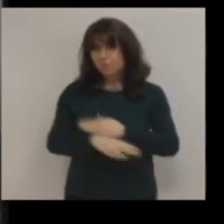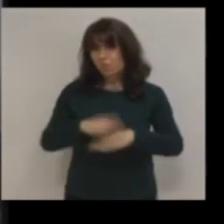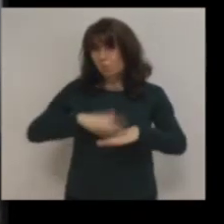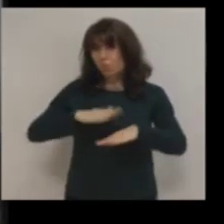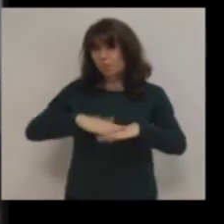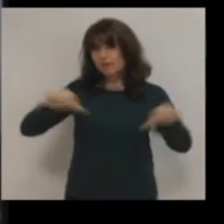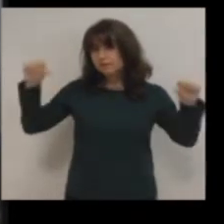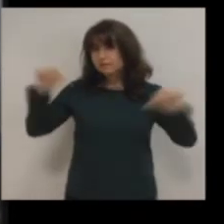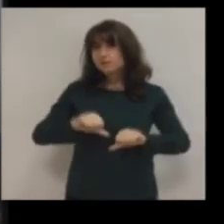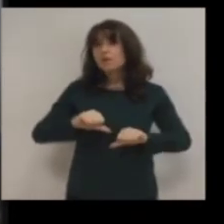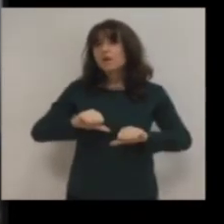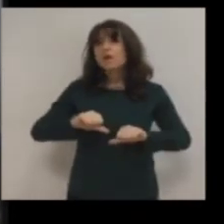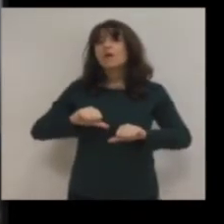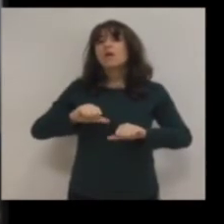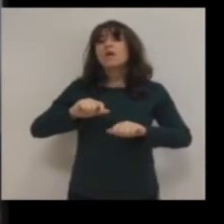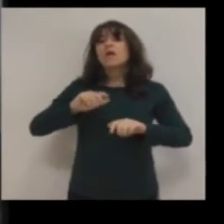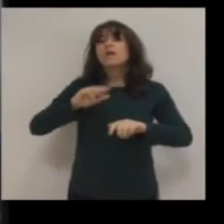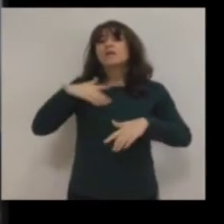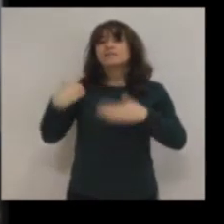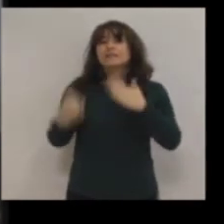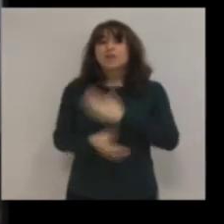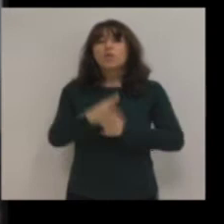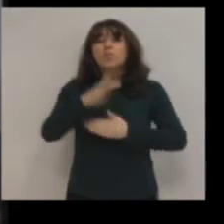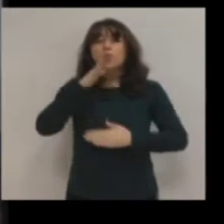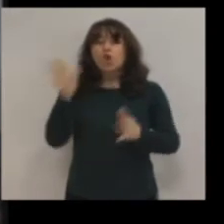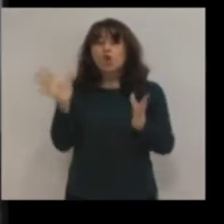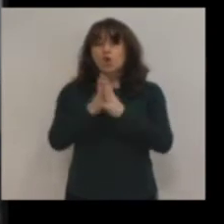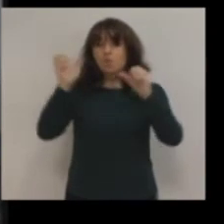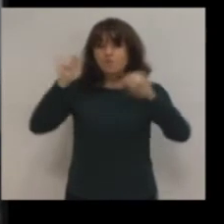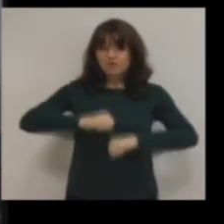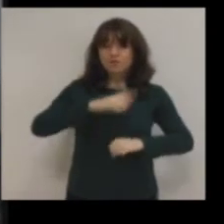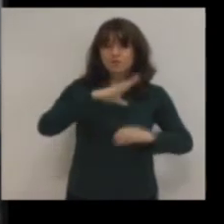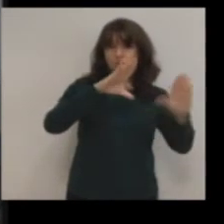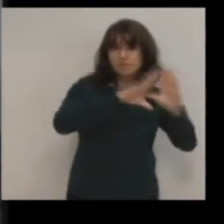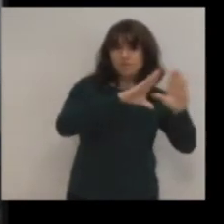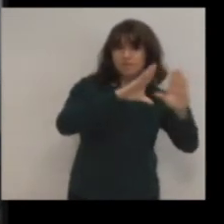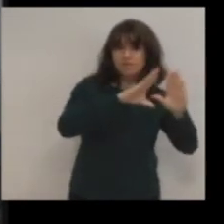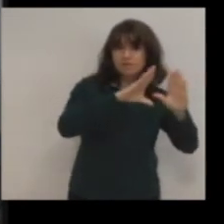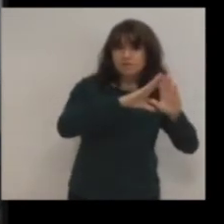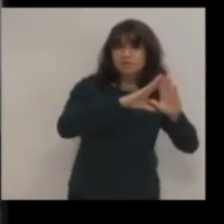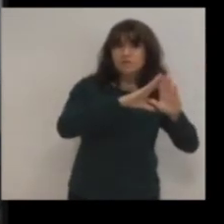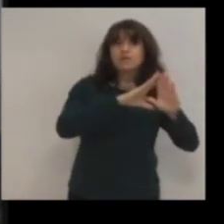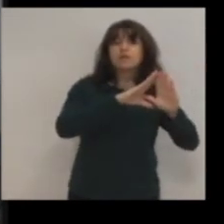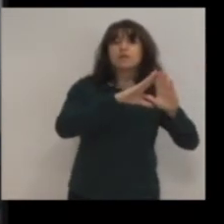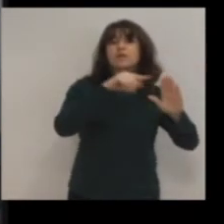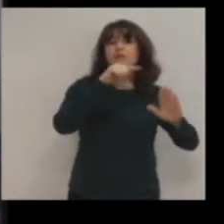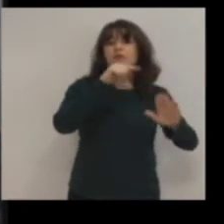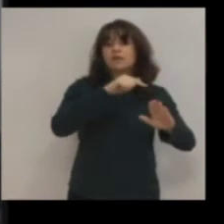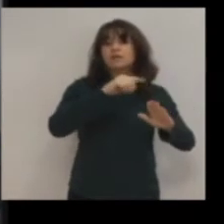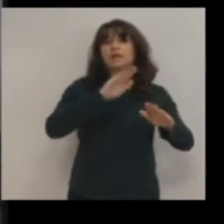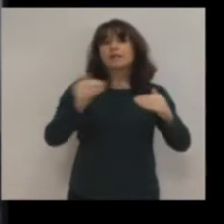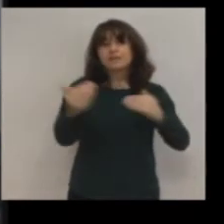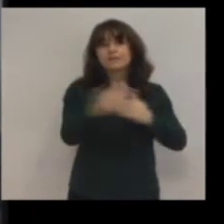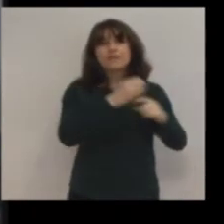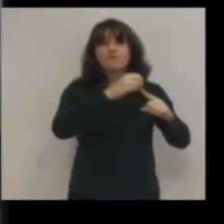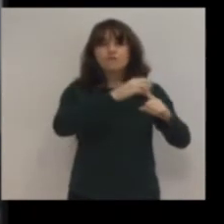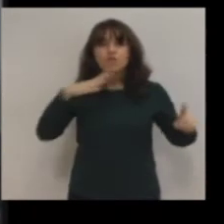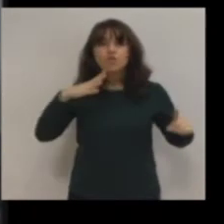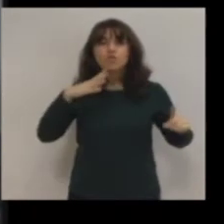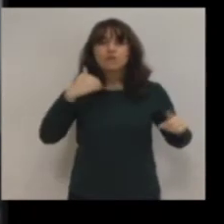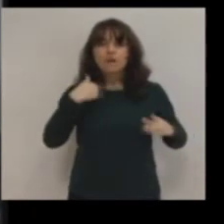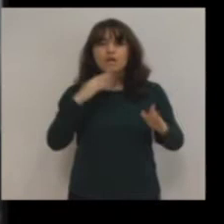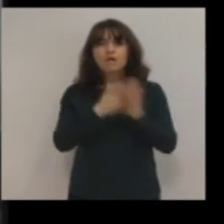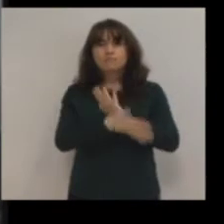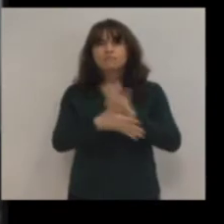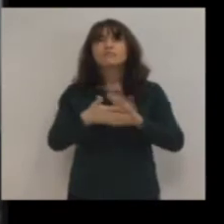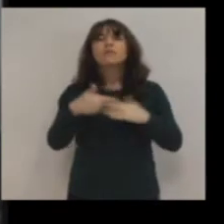fue fruto del convenio que se llevó a cabo entre la Comunidad de Madrid, que canalizado también a través del foro, se presentó